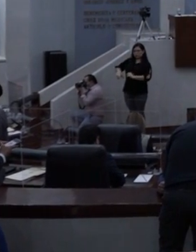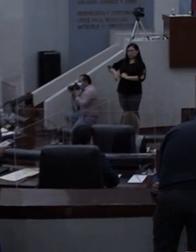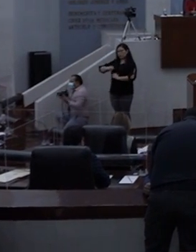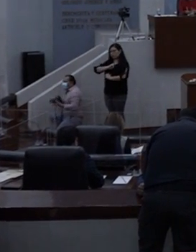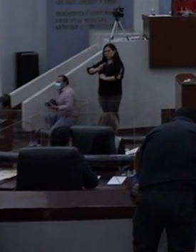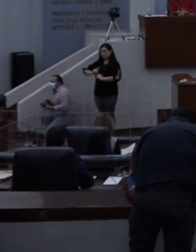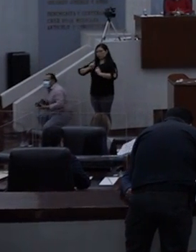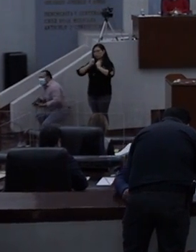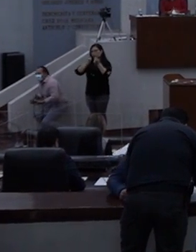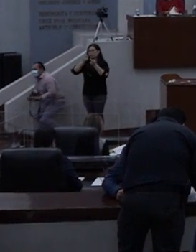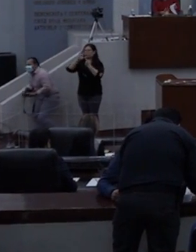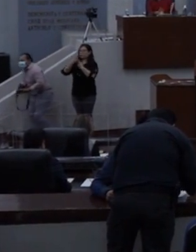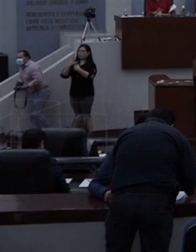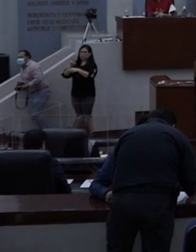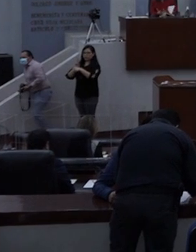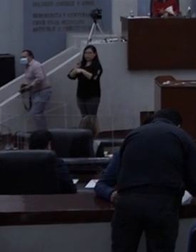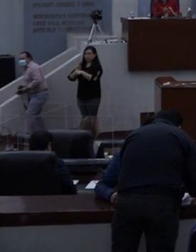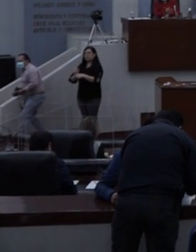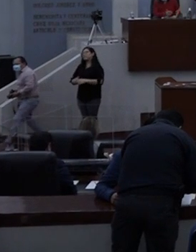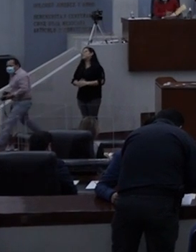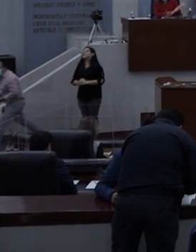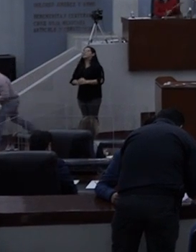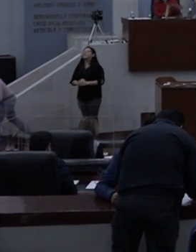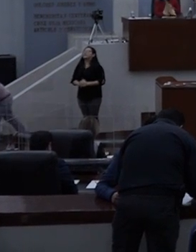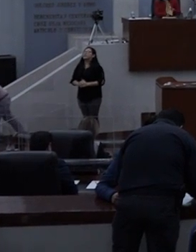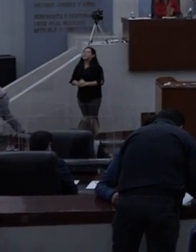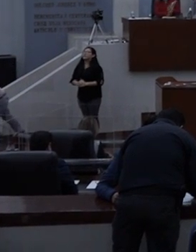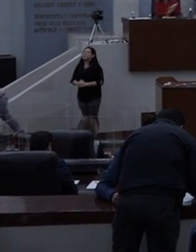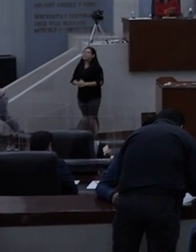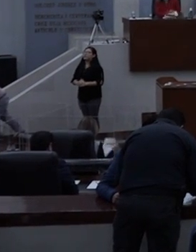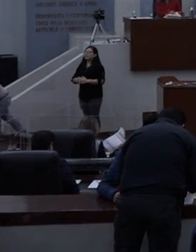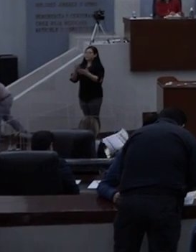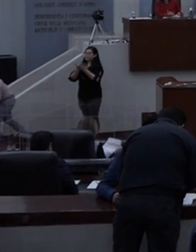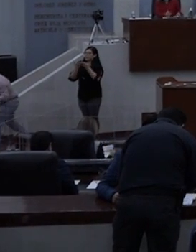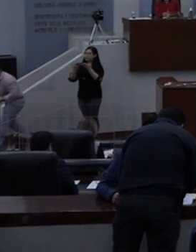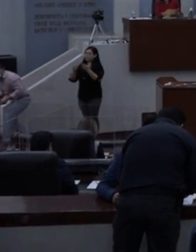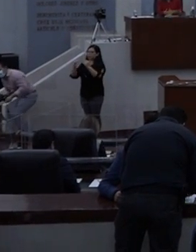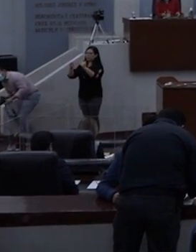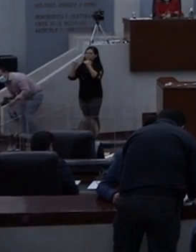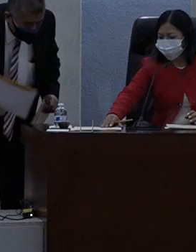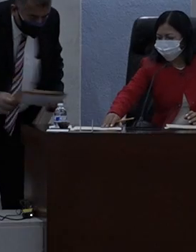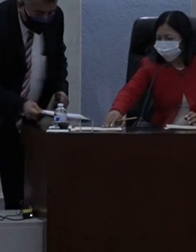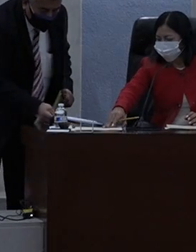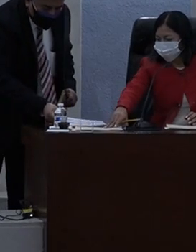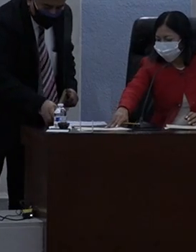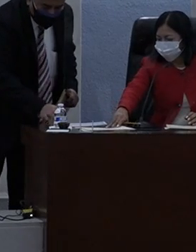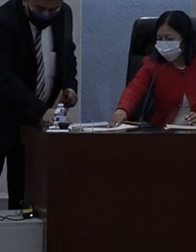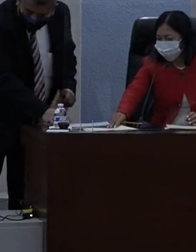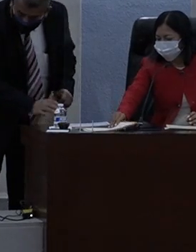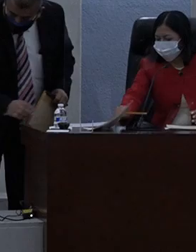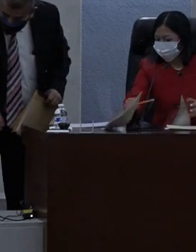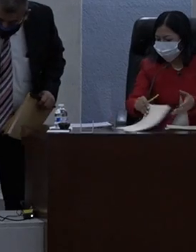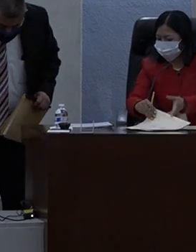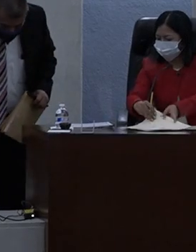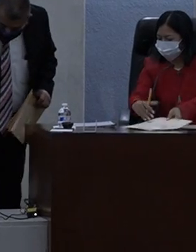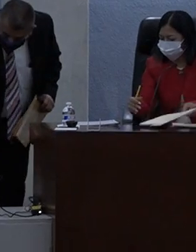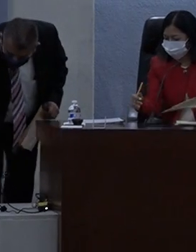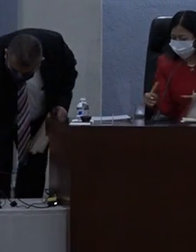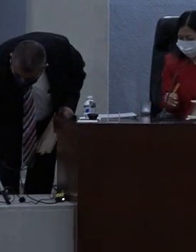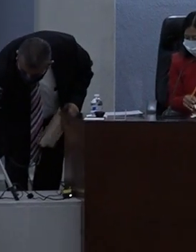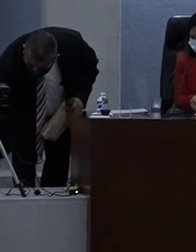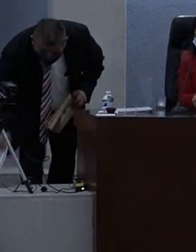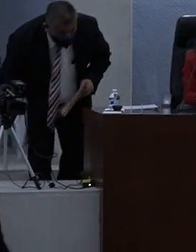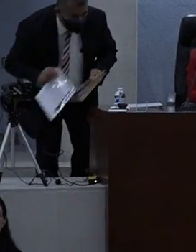entes auditables ya la propia auditoría superior del estado para que hagan las cosas de manera correcta afirmó el diputado presidente de la junta de coordinación política